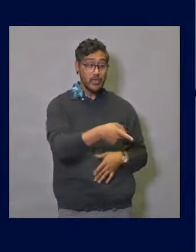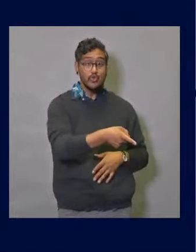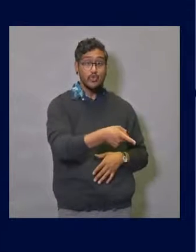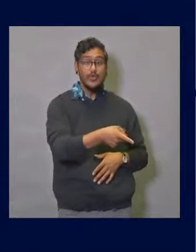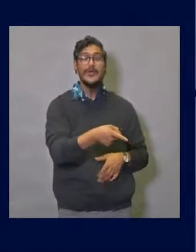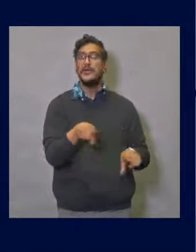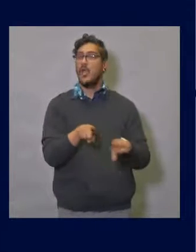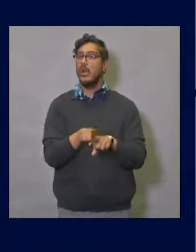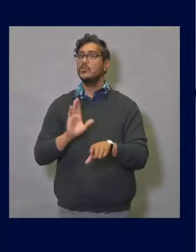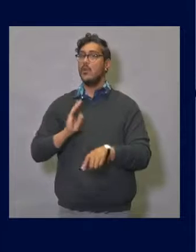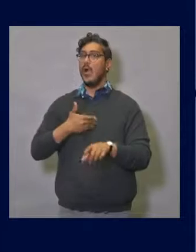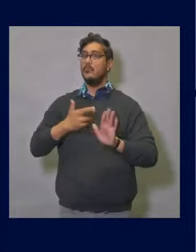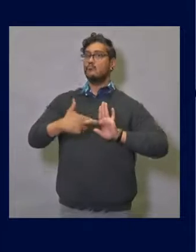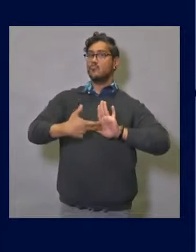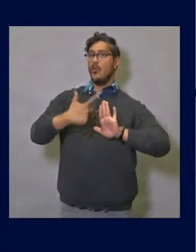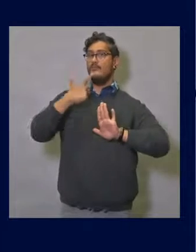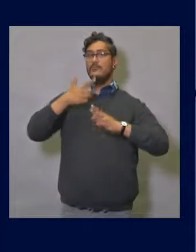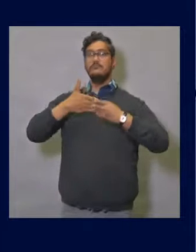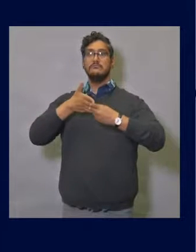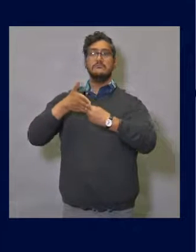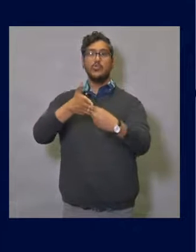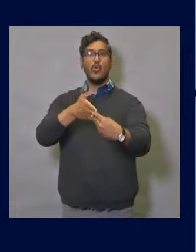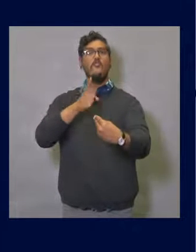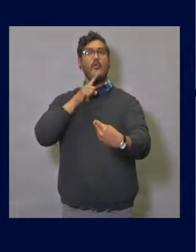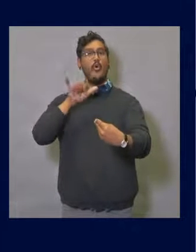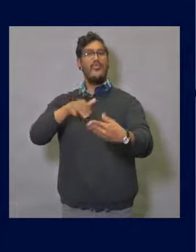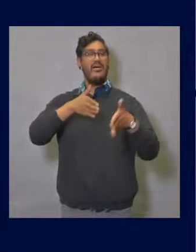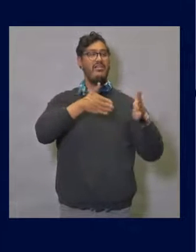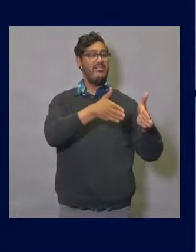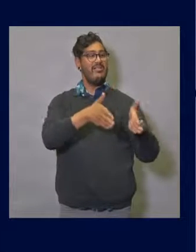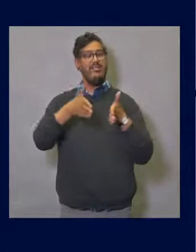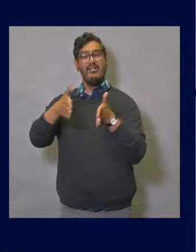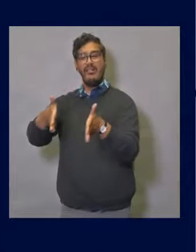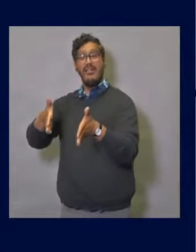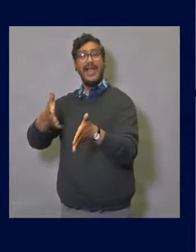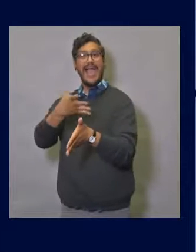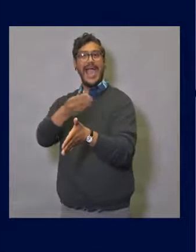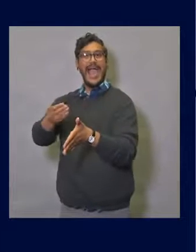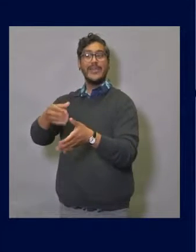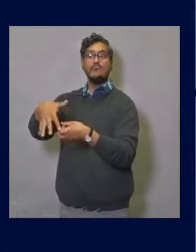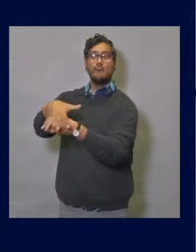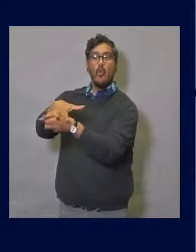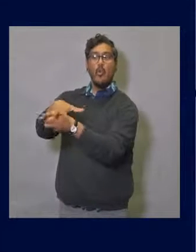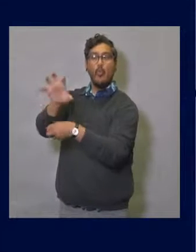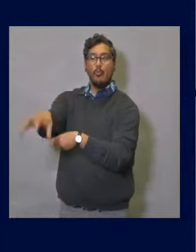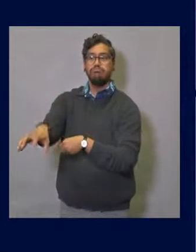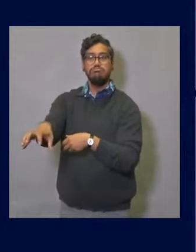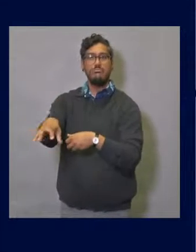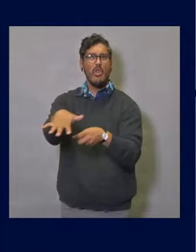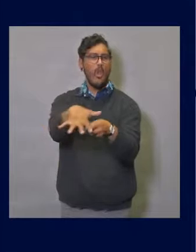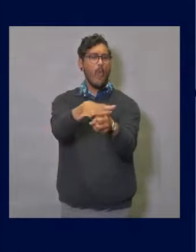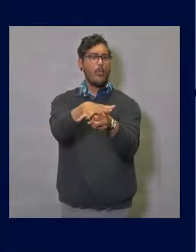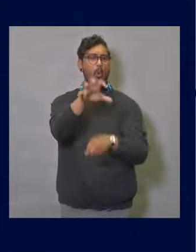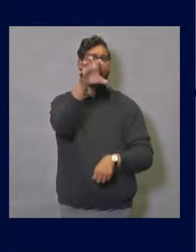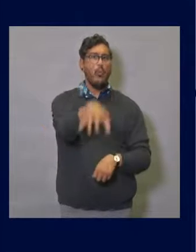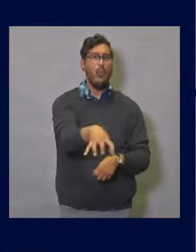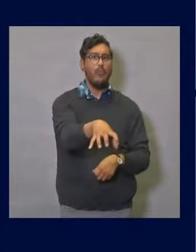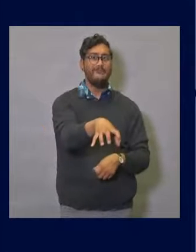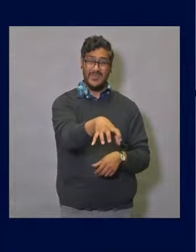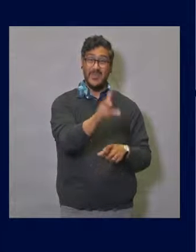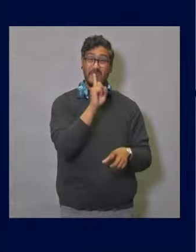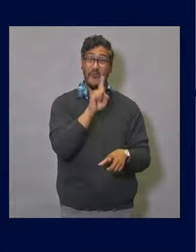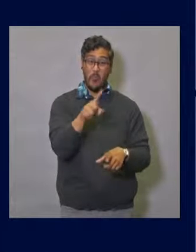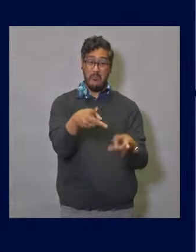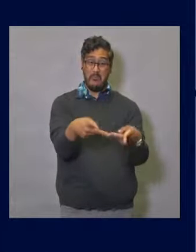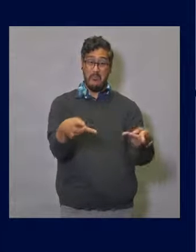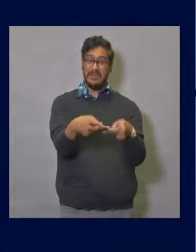de liderazgo en el desarrollo de la estrategia y las asignaciones locales, que es fundamental para las zonas más